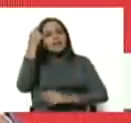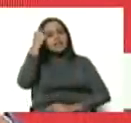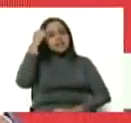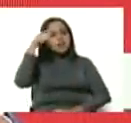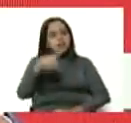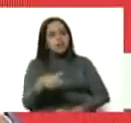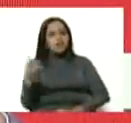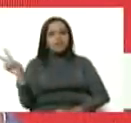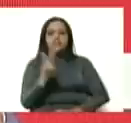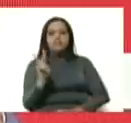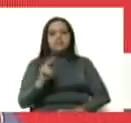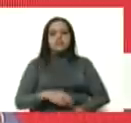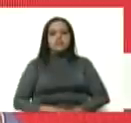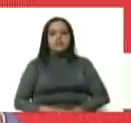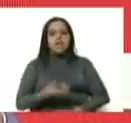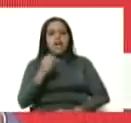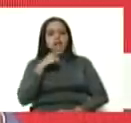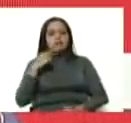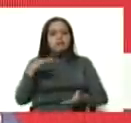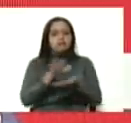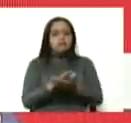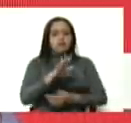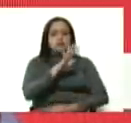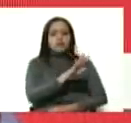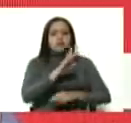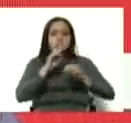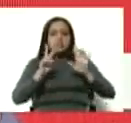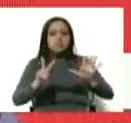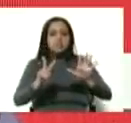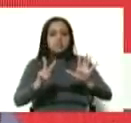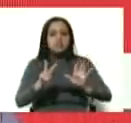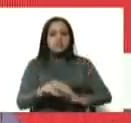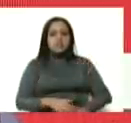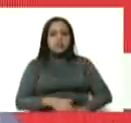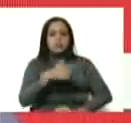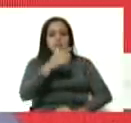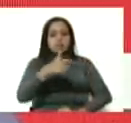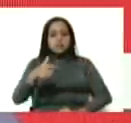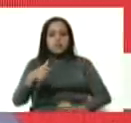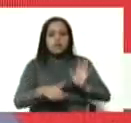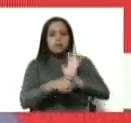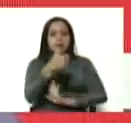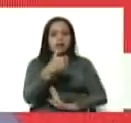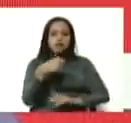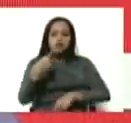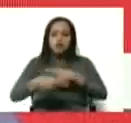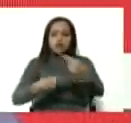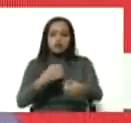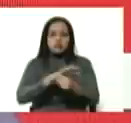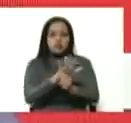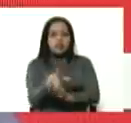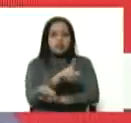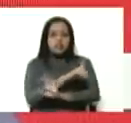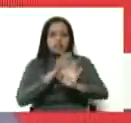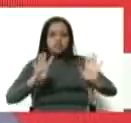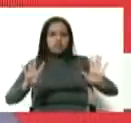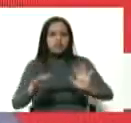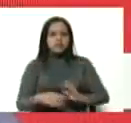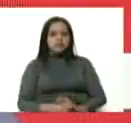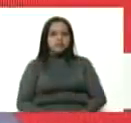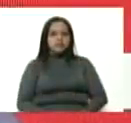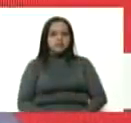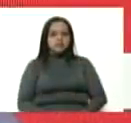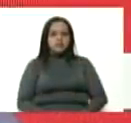Venezuela han fallecido 47 compatriotas más víctimas del COVID-19